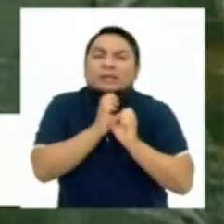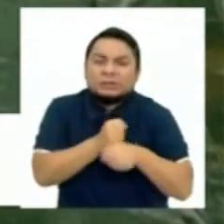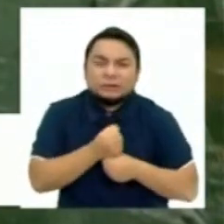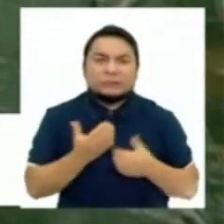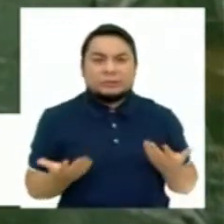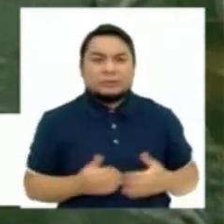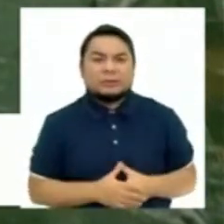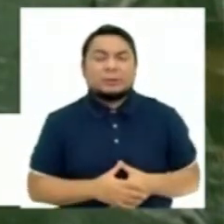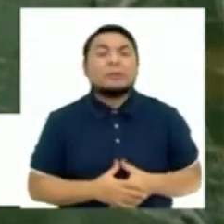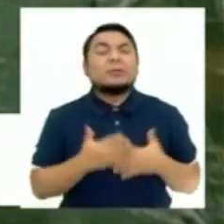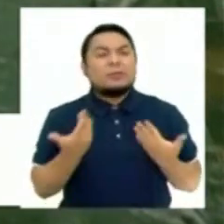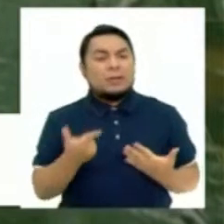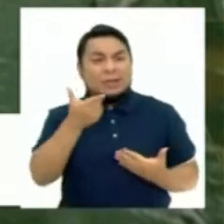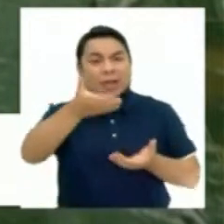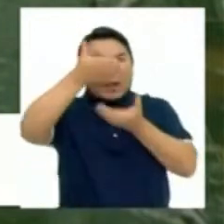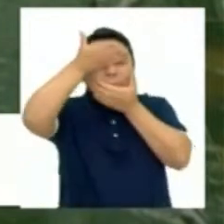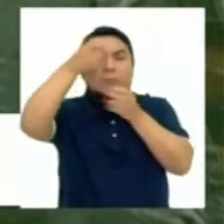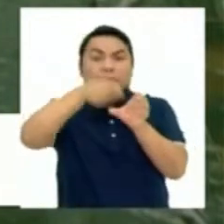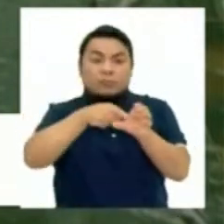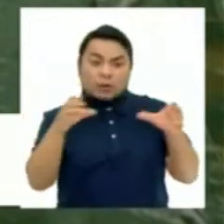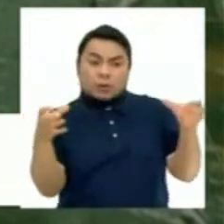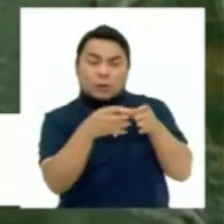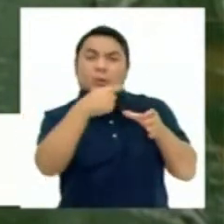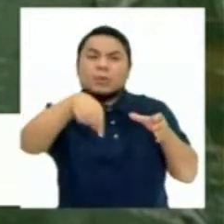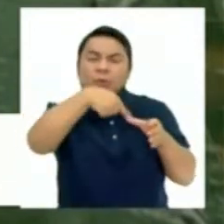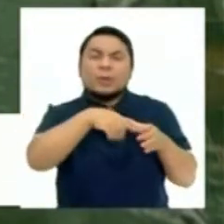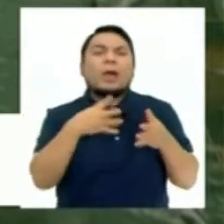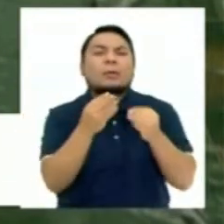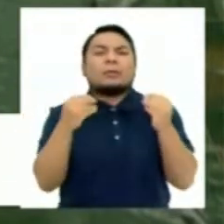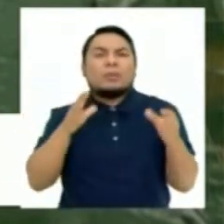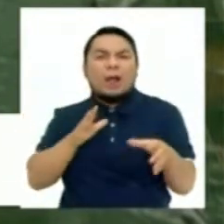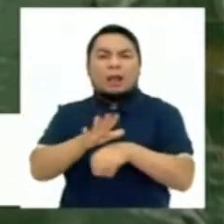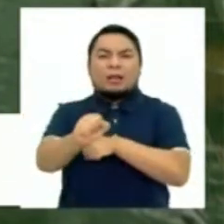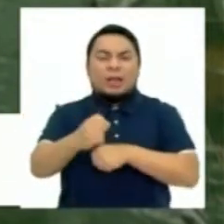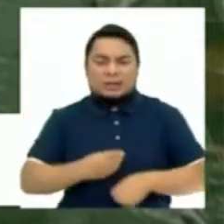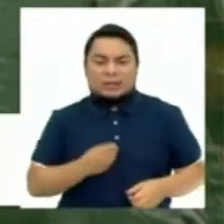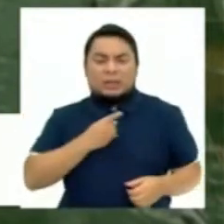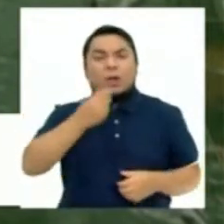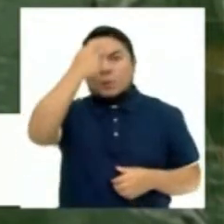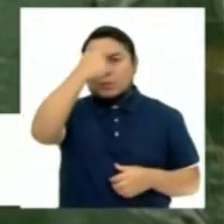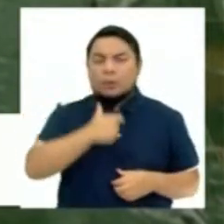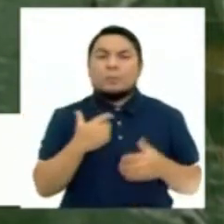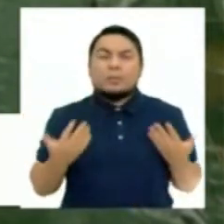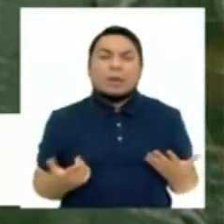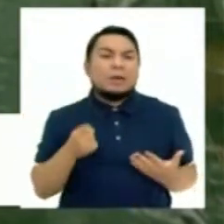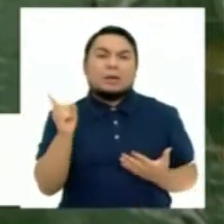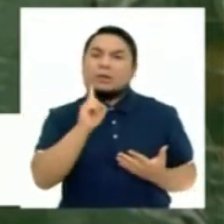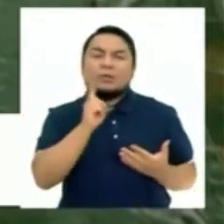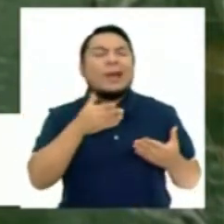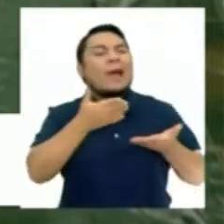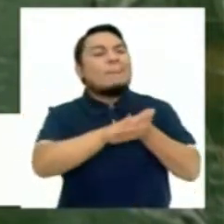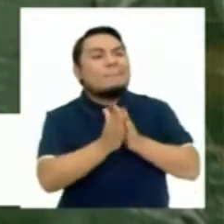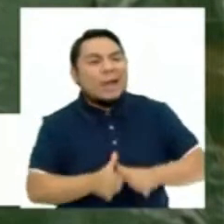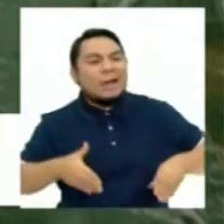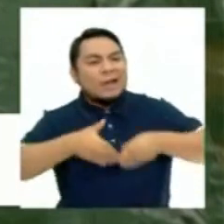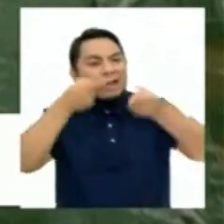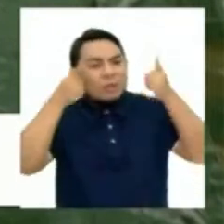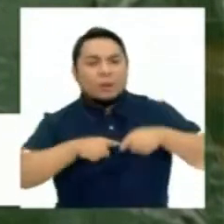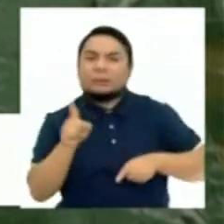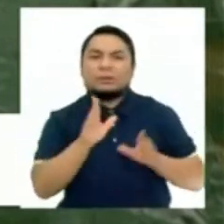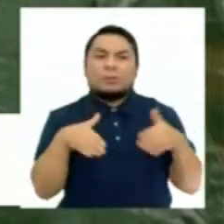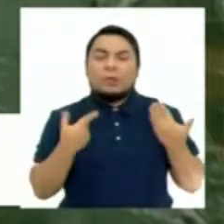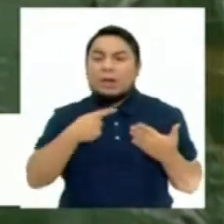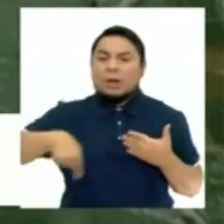desposeídos. El terrorismo violenta la dignidad humana y es irreconciliable con los valores